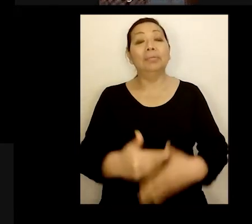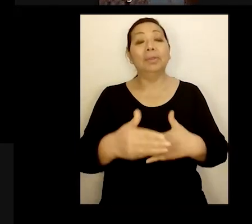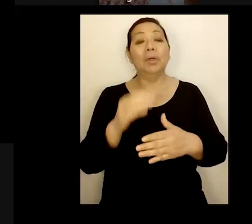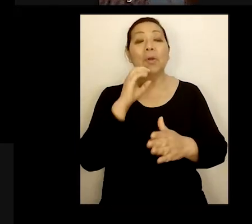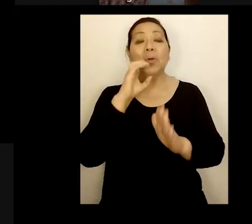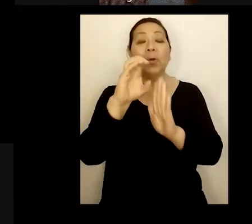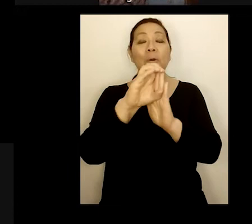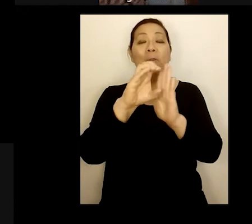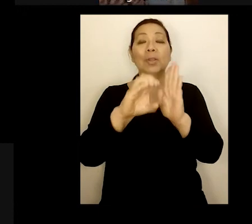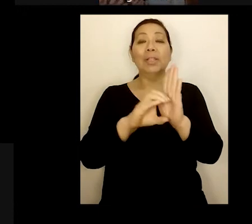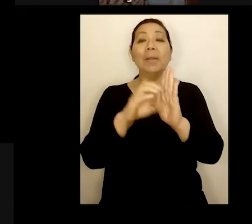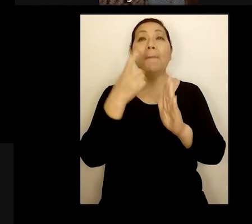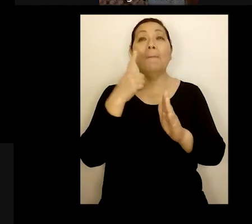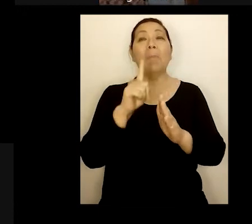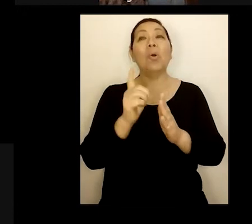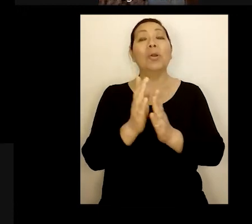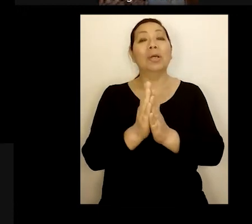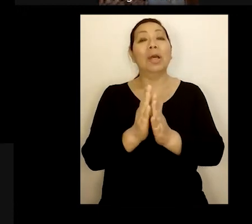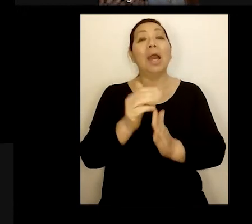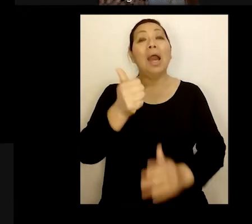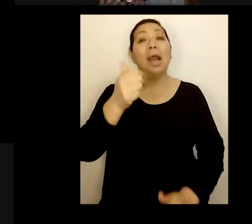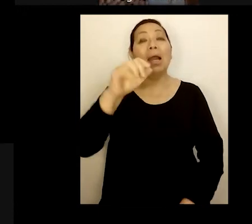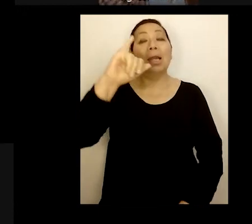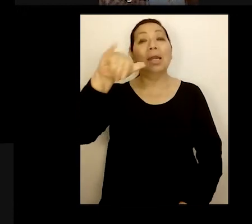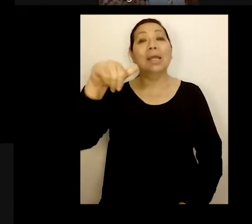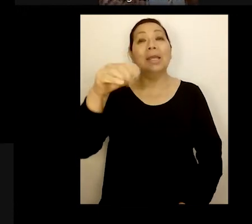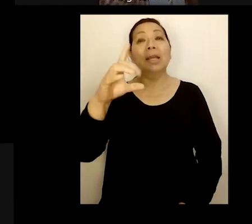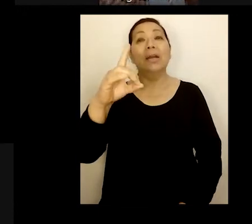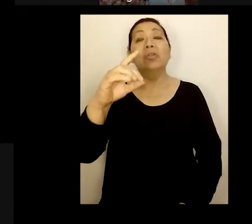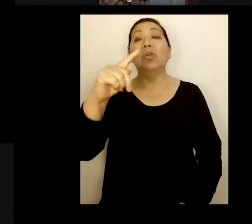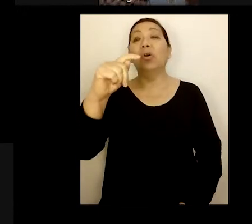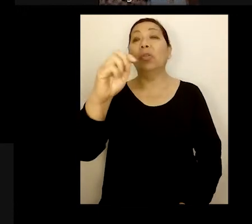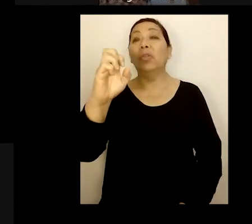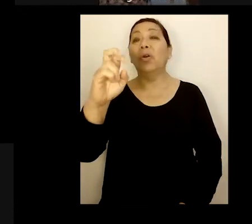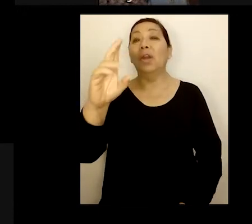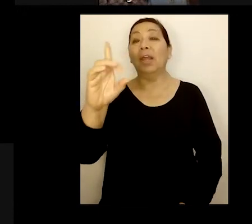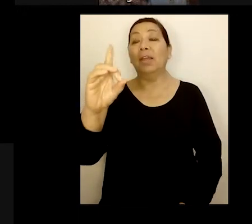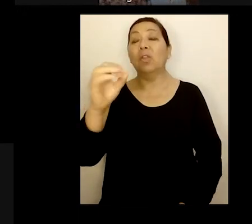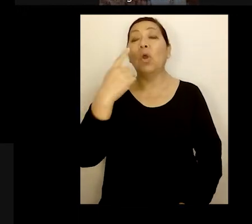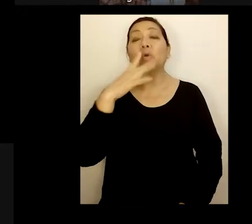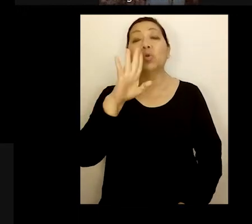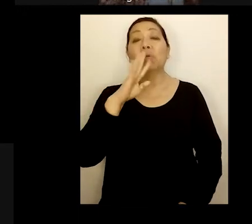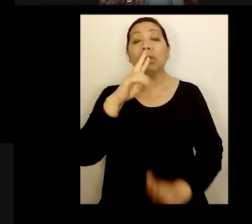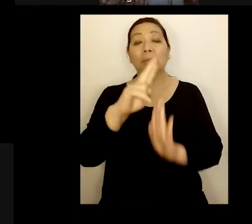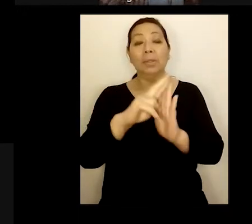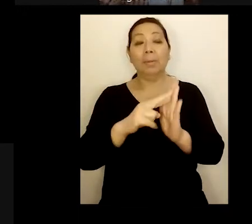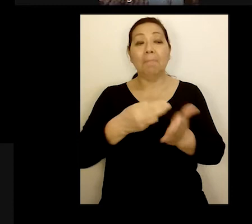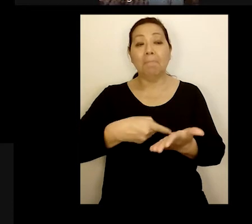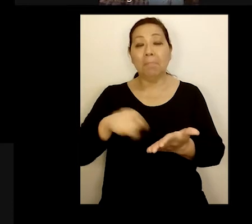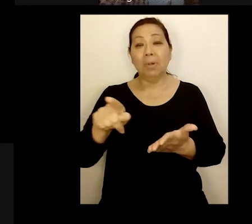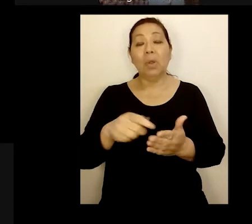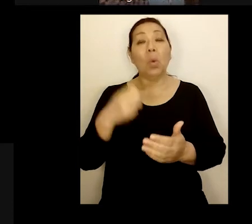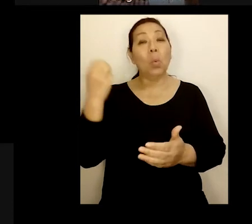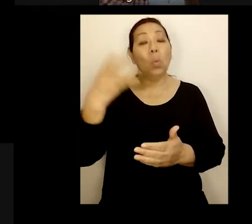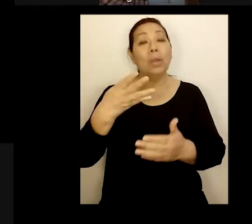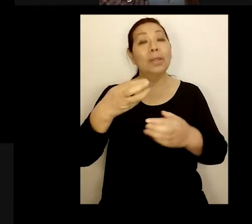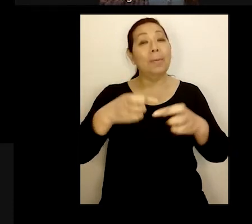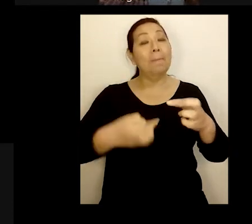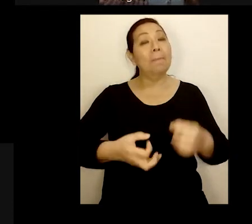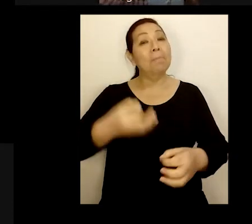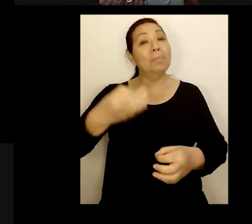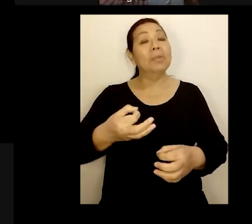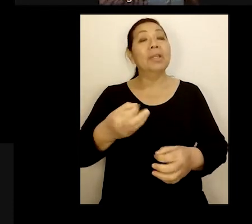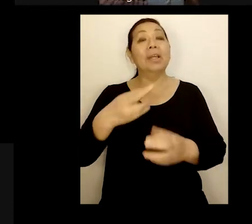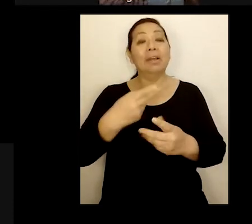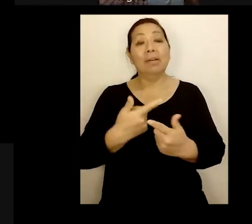agravio constitucional interpuesto por el beneficiario Alejandro Toledo Manrique respecto a la resolución emitida por la Cuarta Sala Penal Especial